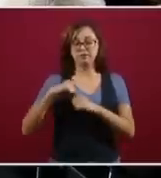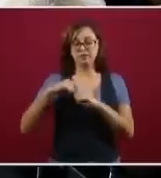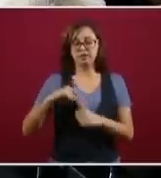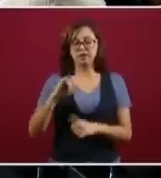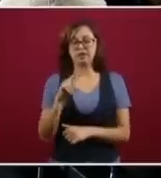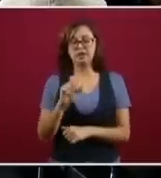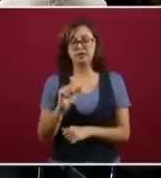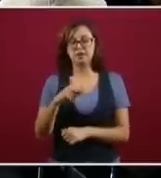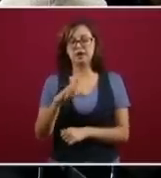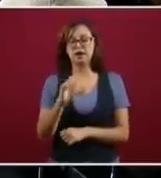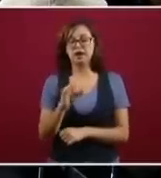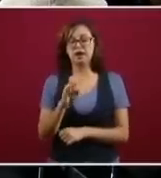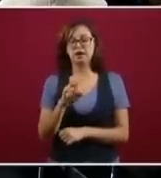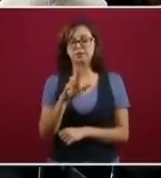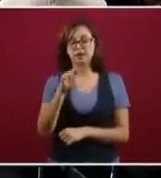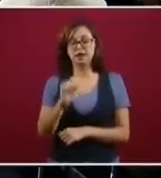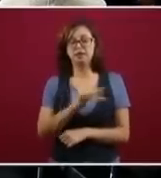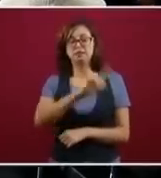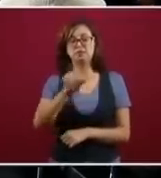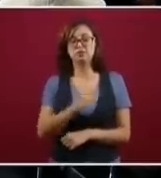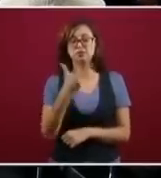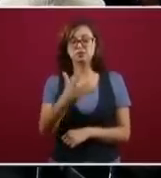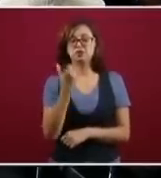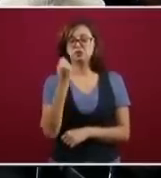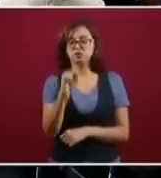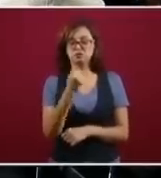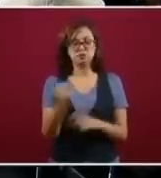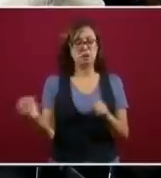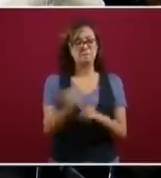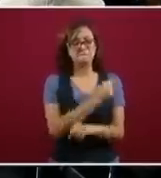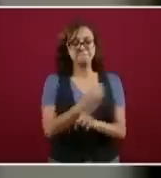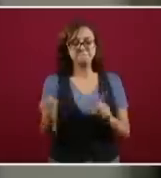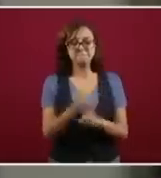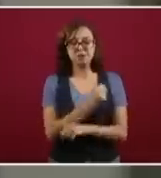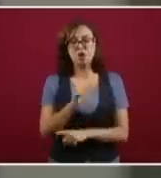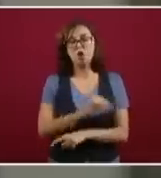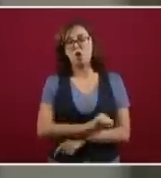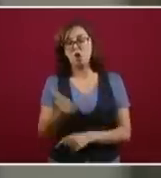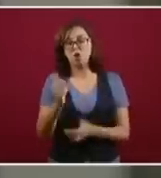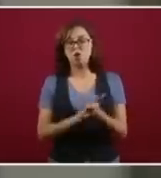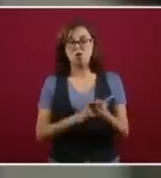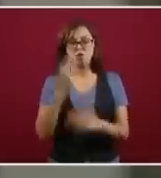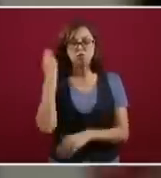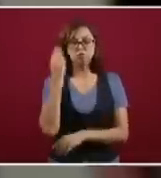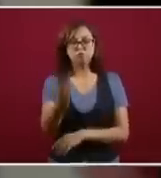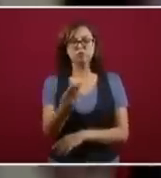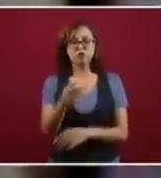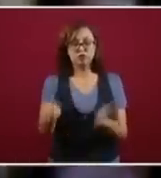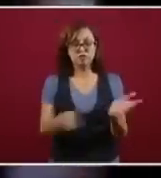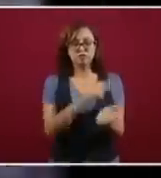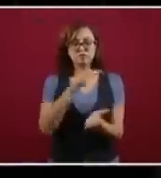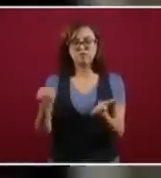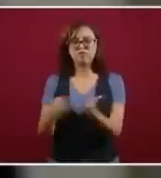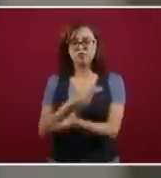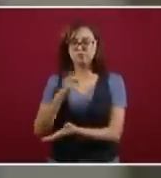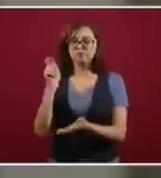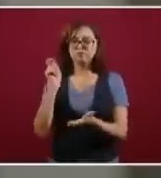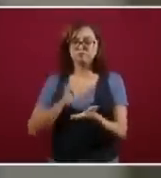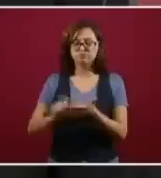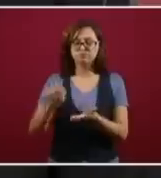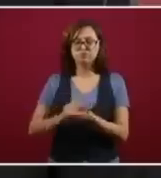Reyes, y el día 5 de septiembre los golpearon. Tengo un documento que le voy a dejar en donde ellos firman por su propia